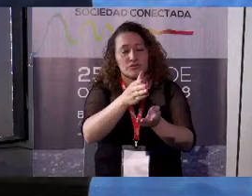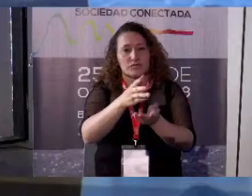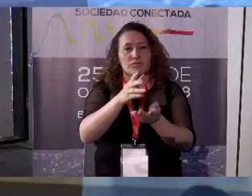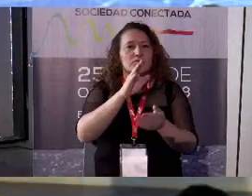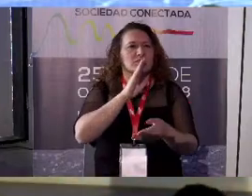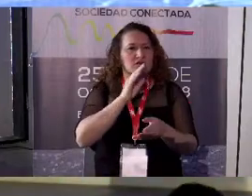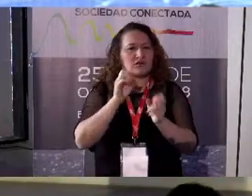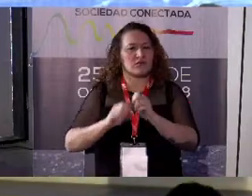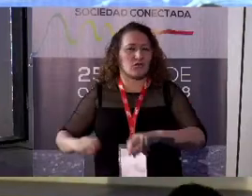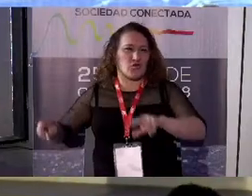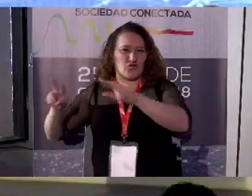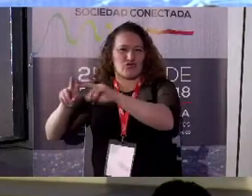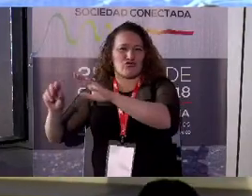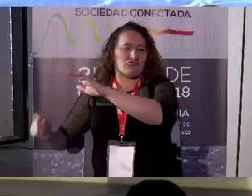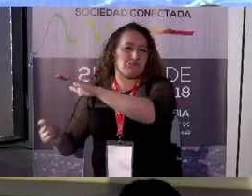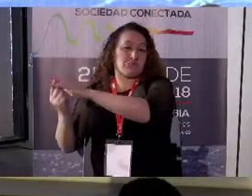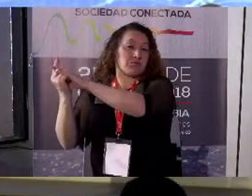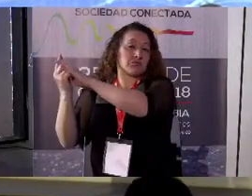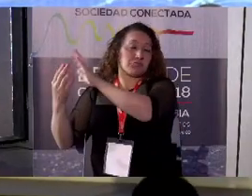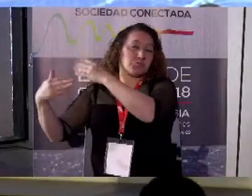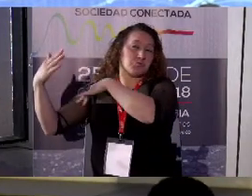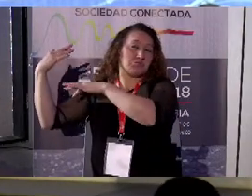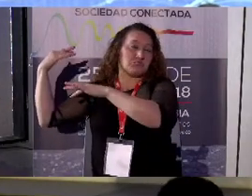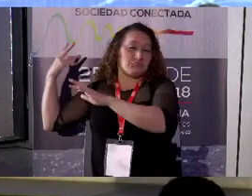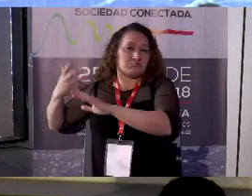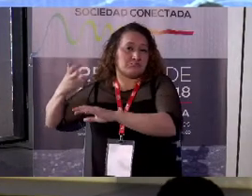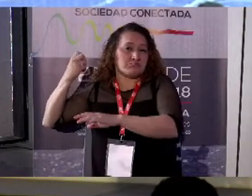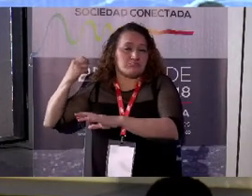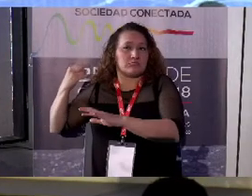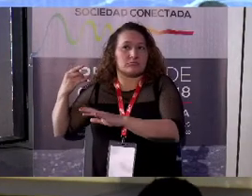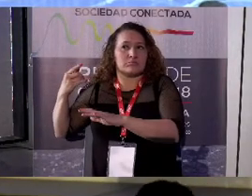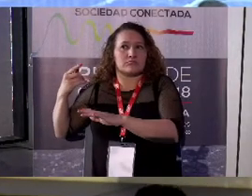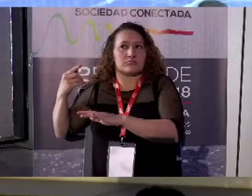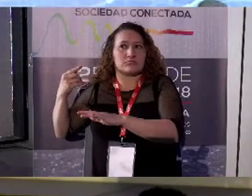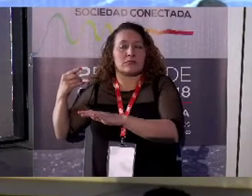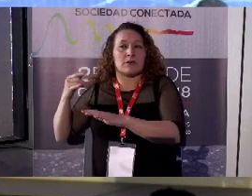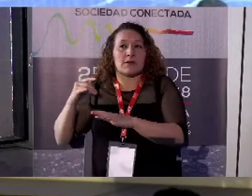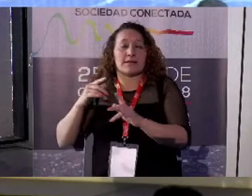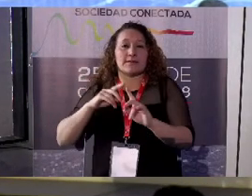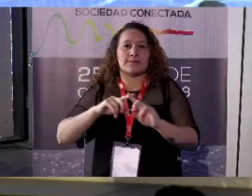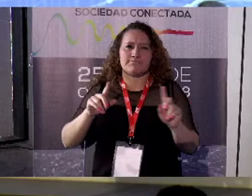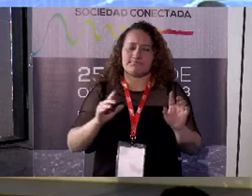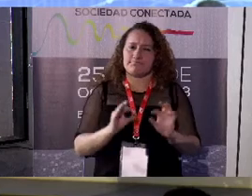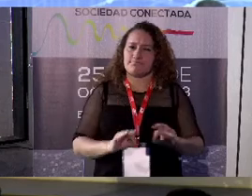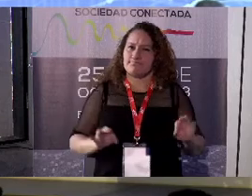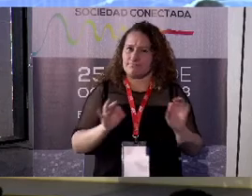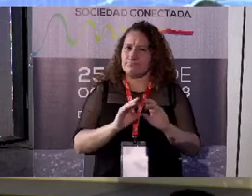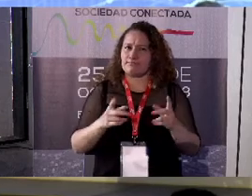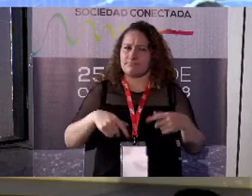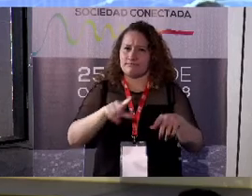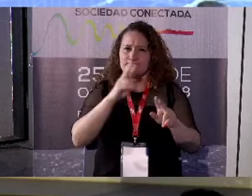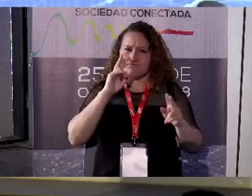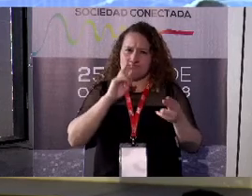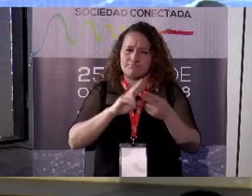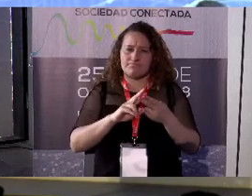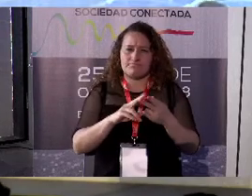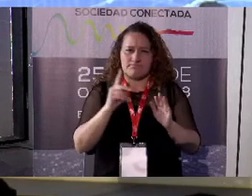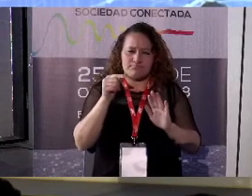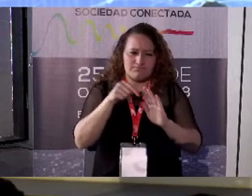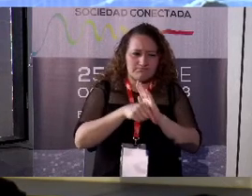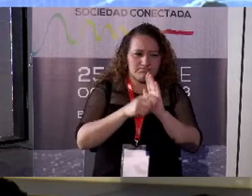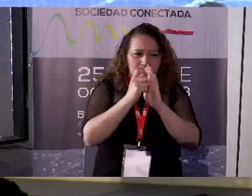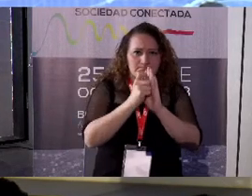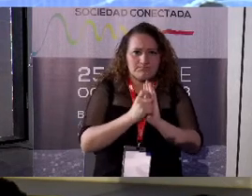Unidas en algún momento de la historia sin embargo eh es importante conocer en detalle que es lo que